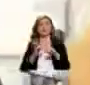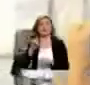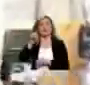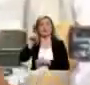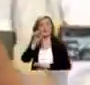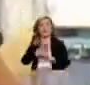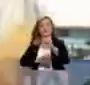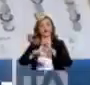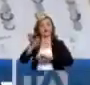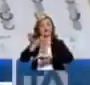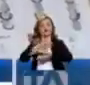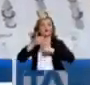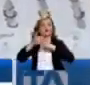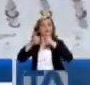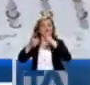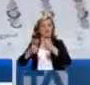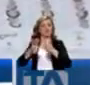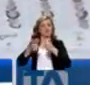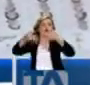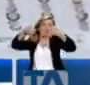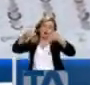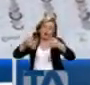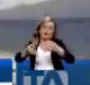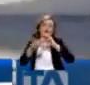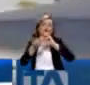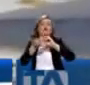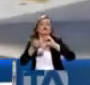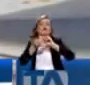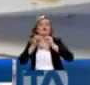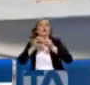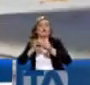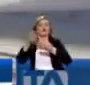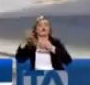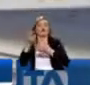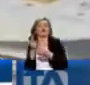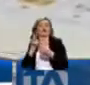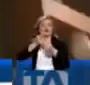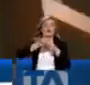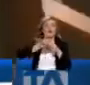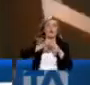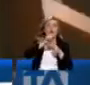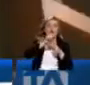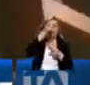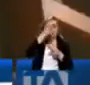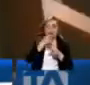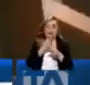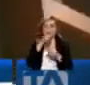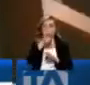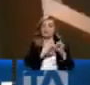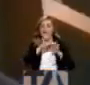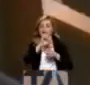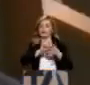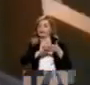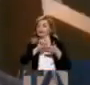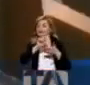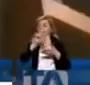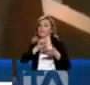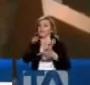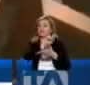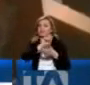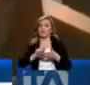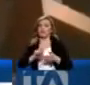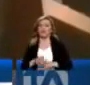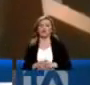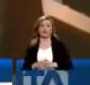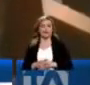debe calificar las precandidaturas para que así se oficialice los nombres de quienes aparecerán en las papeletas. En primer lugar, es la